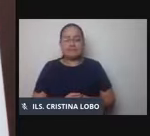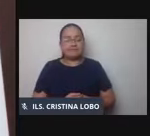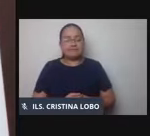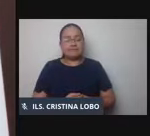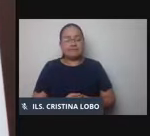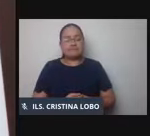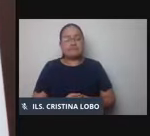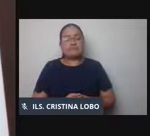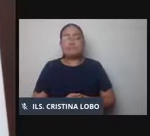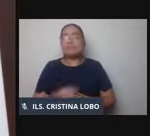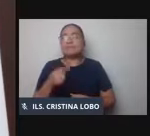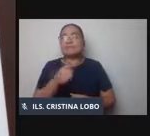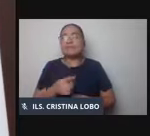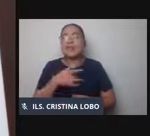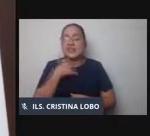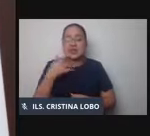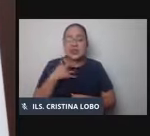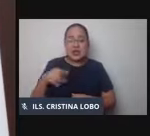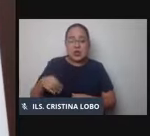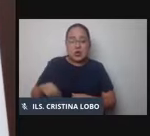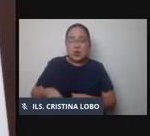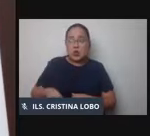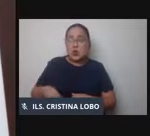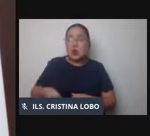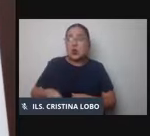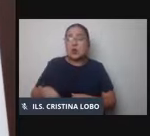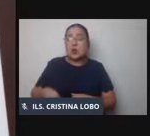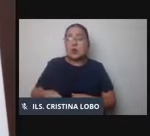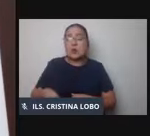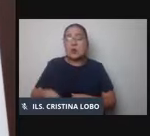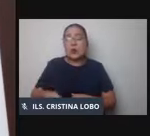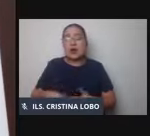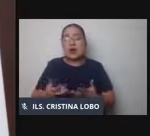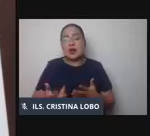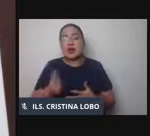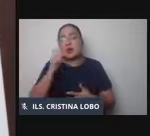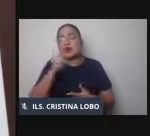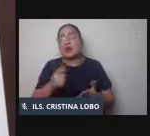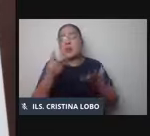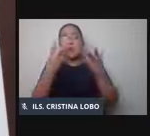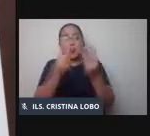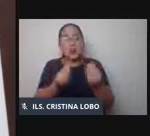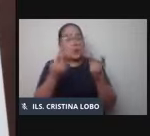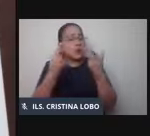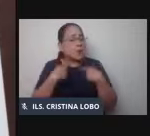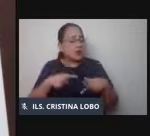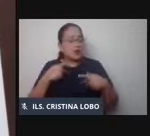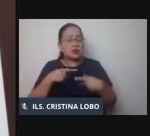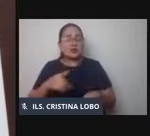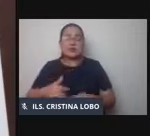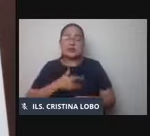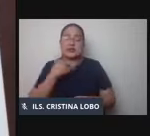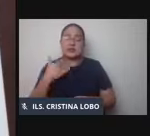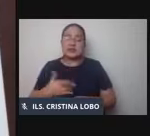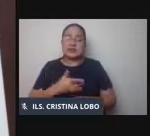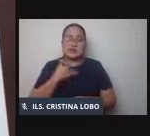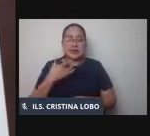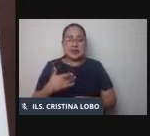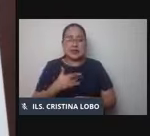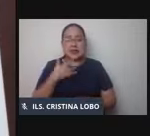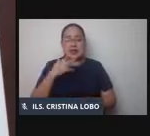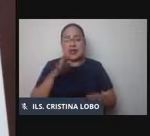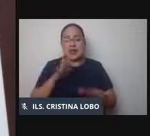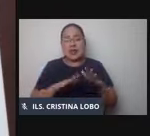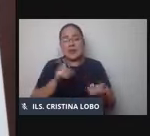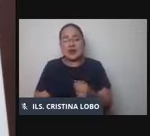culpabilidad, el sentimiento de culpa, le surge a muchas personas que tienen en su haber o